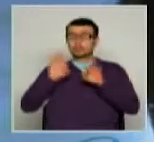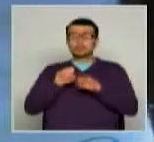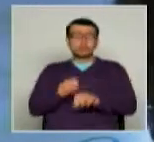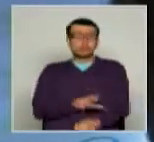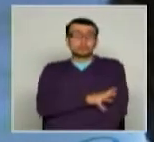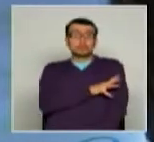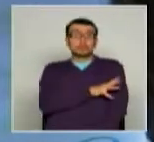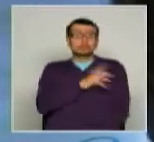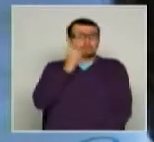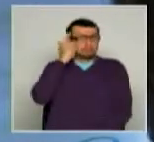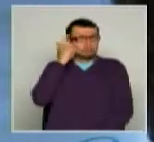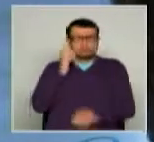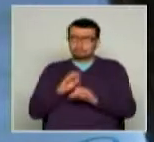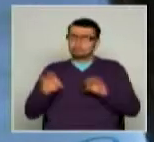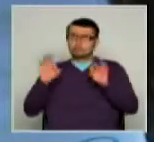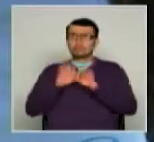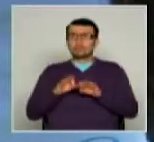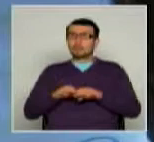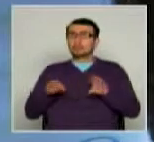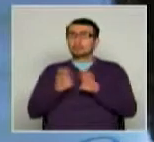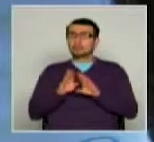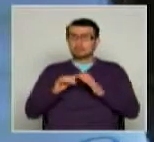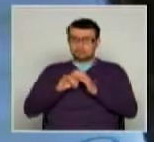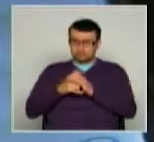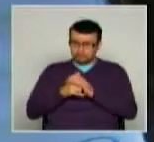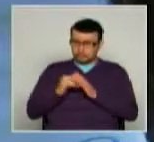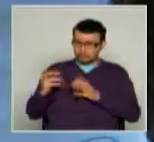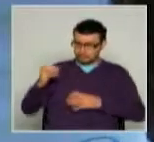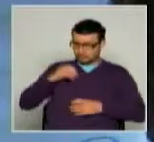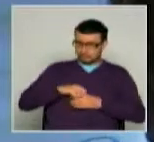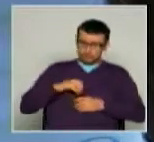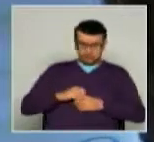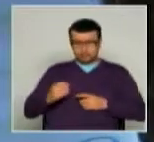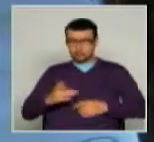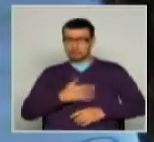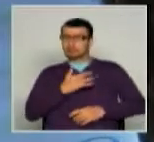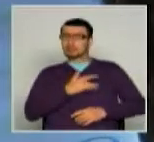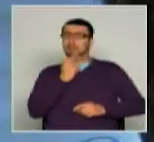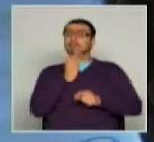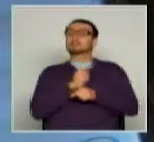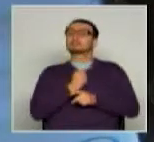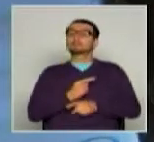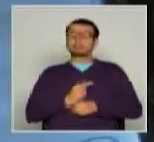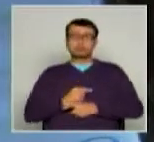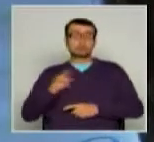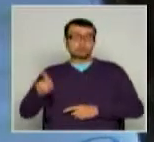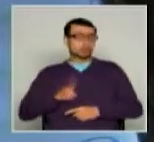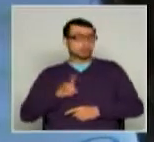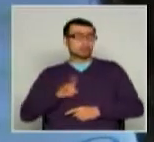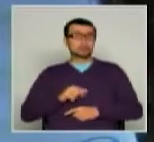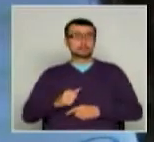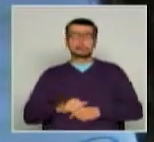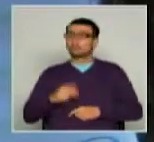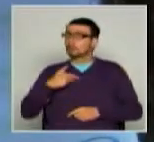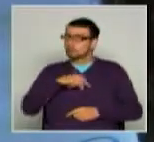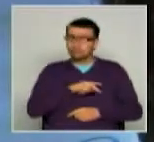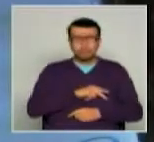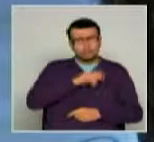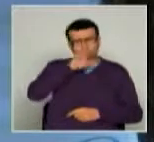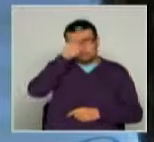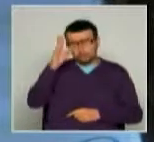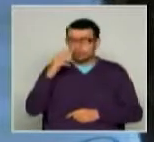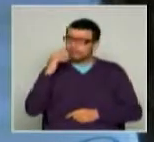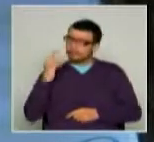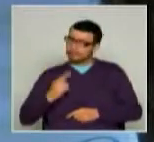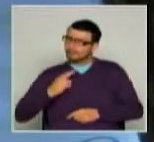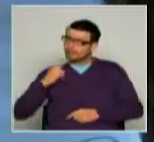nuestras células. Nuestras células están escuchando constantemente lo que pensamos y lo que sentimos. Entonces es muy importante que constantemente estemos reevaluando